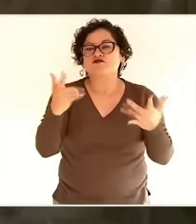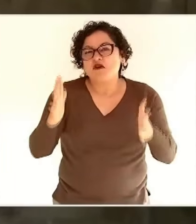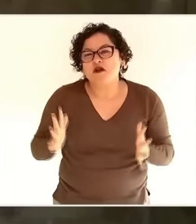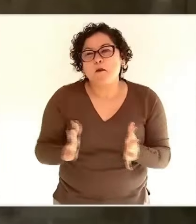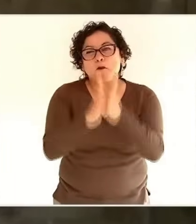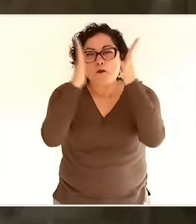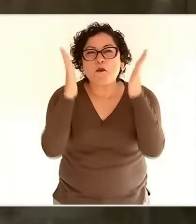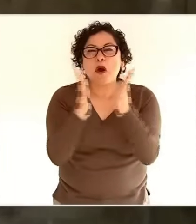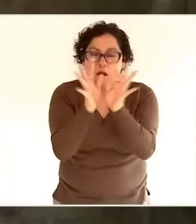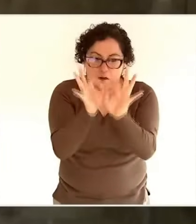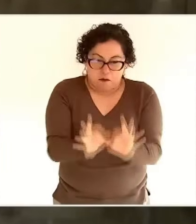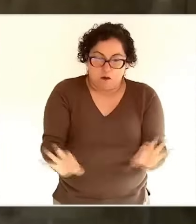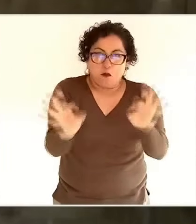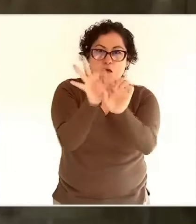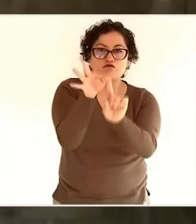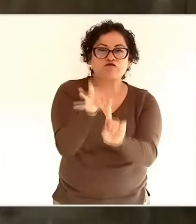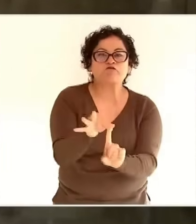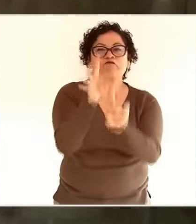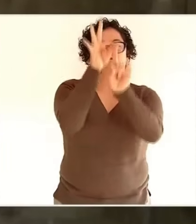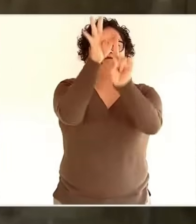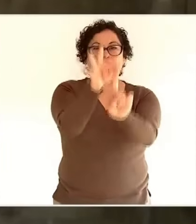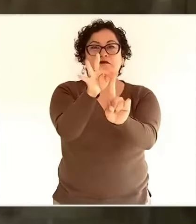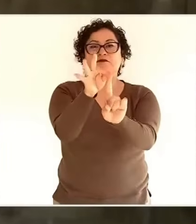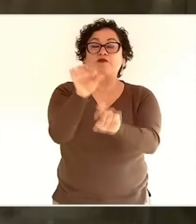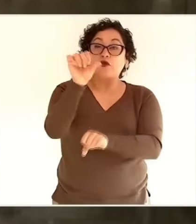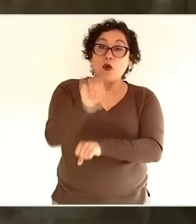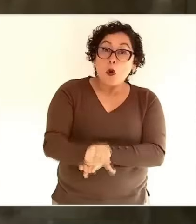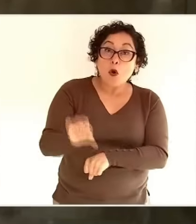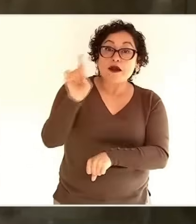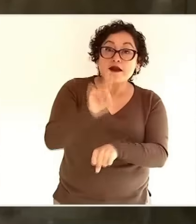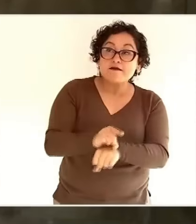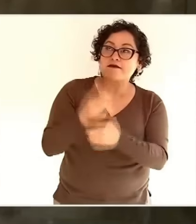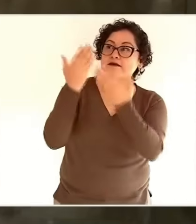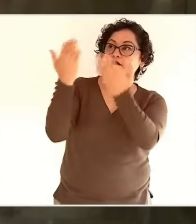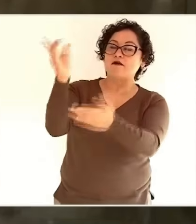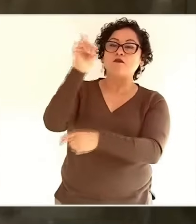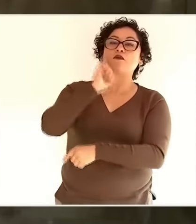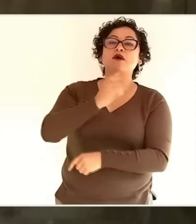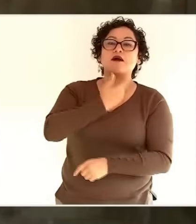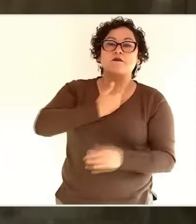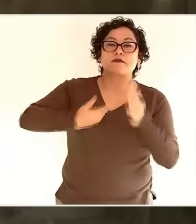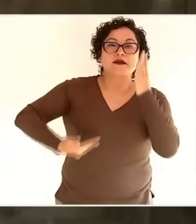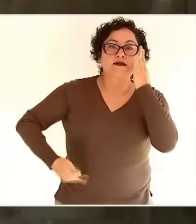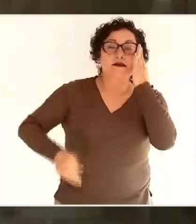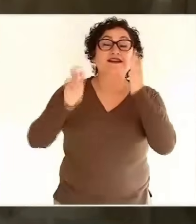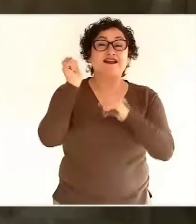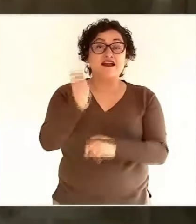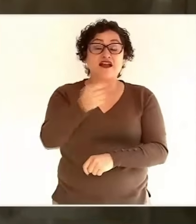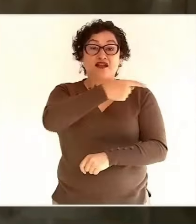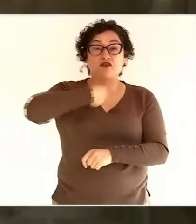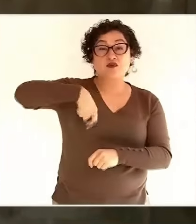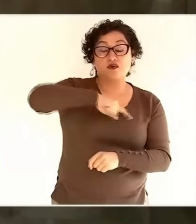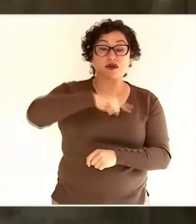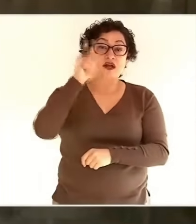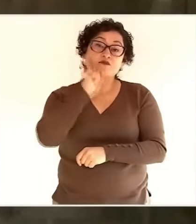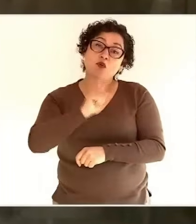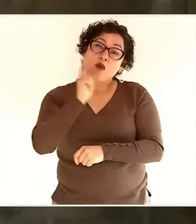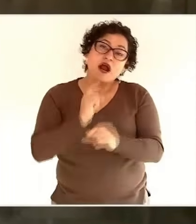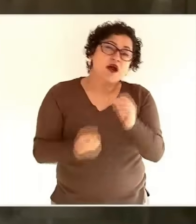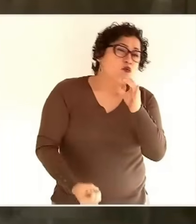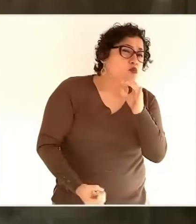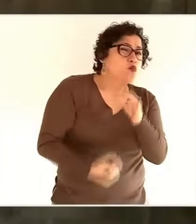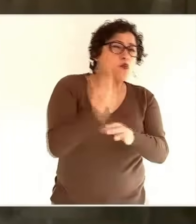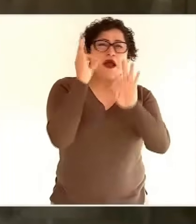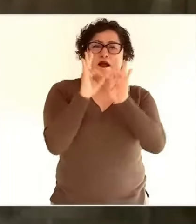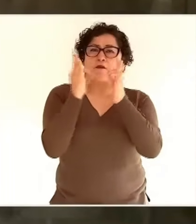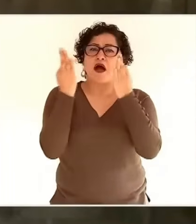como protagonistas. Y hoy, con la presidenta Claudia Sheinbaum, estamos abriendo una nueva etapa en la